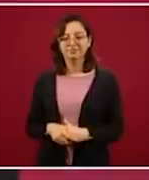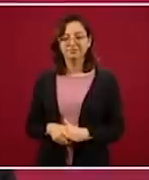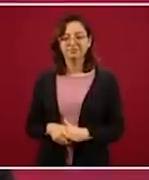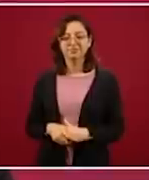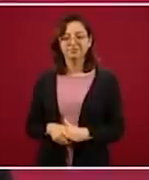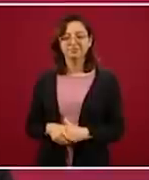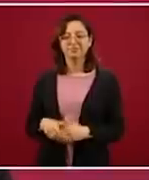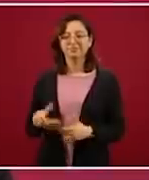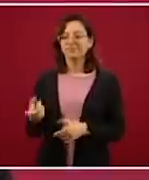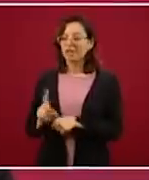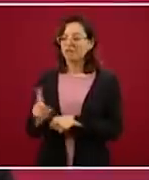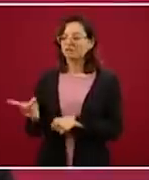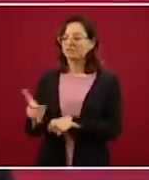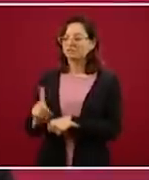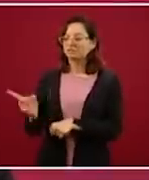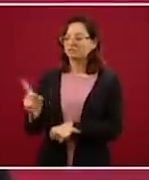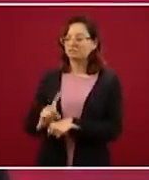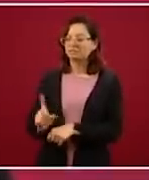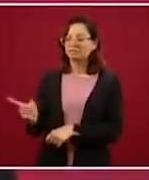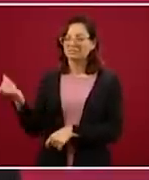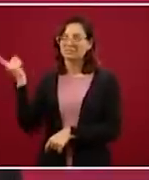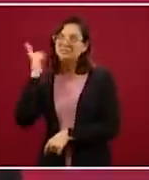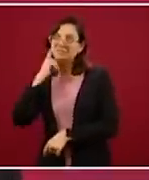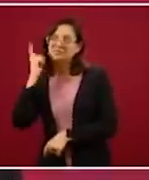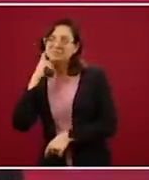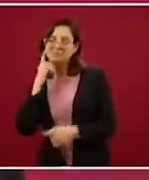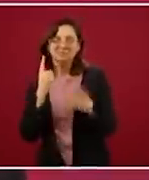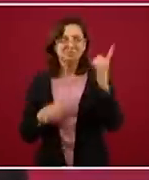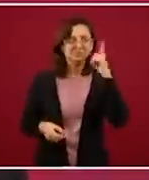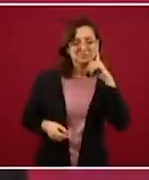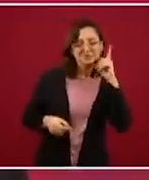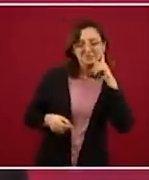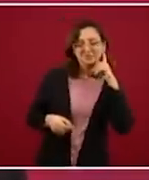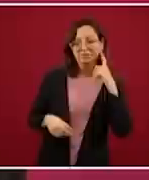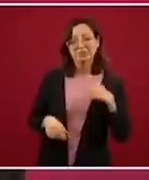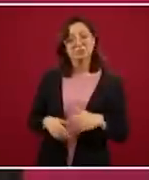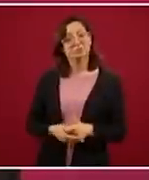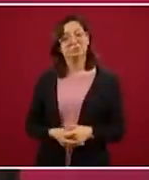llego a saber, me llegan a decir.